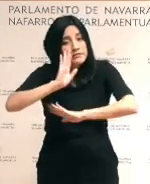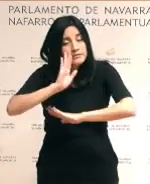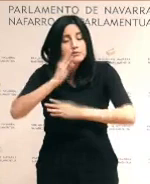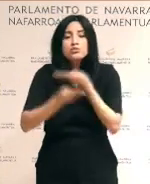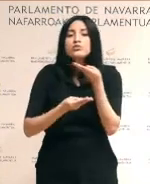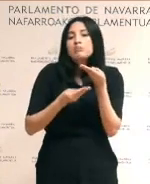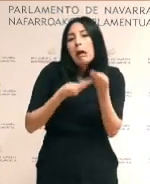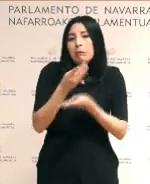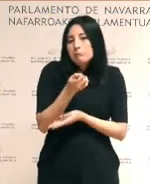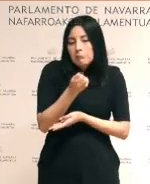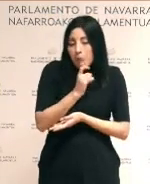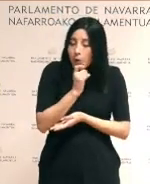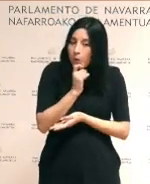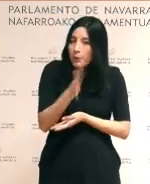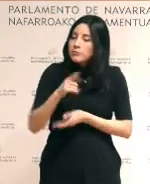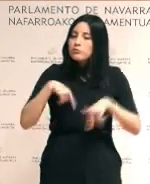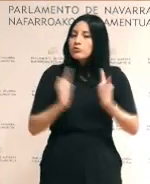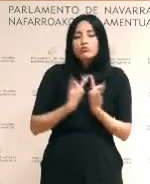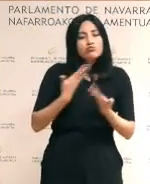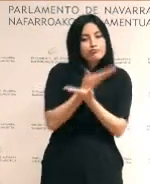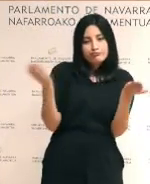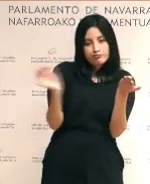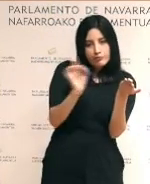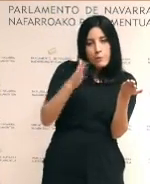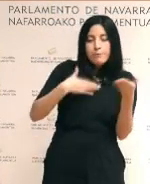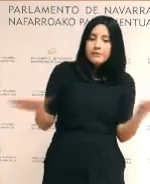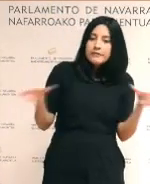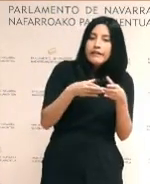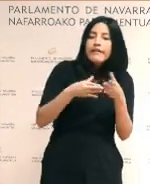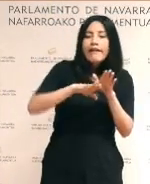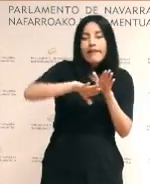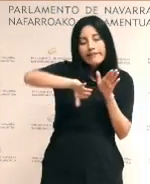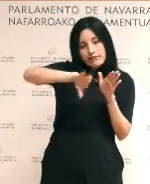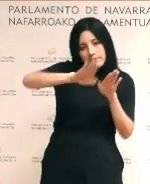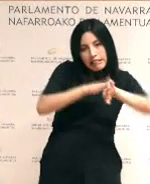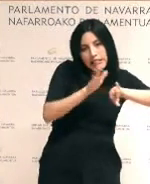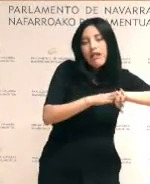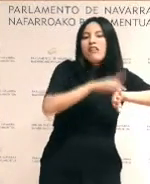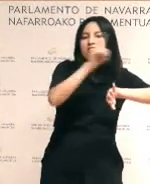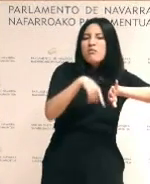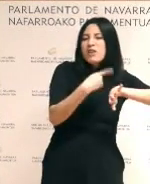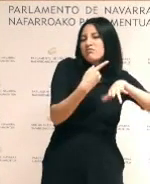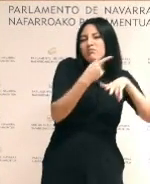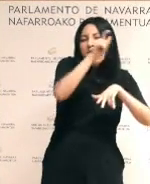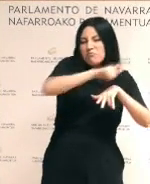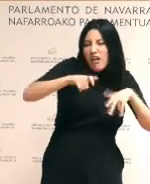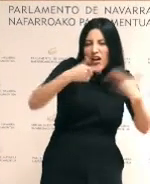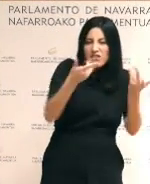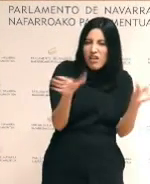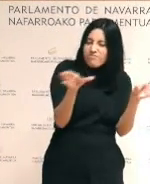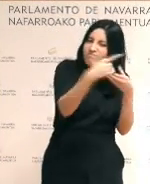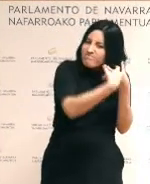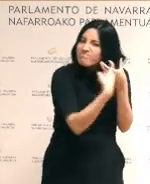no nos fiamos y que a nosotros la izquierda, el comunismo y el populismo, pretendiendo regular la libertad de expresión y de información, nos